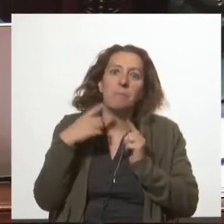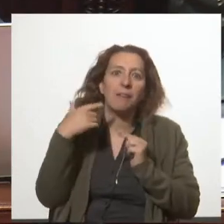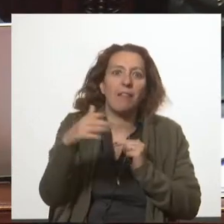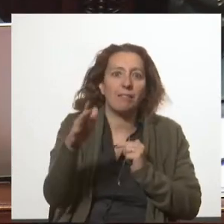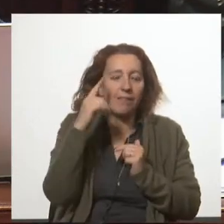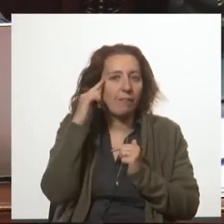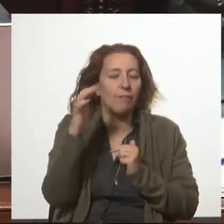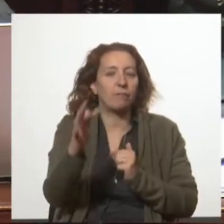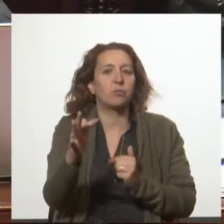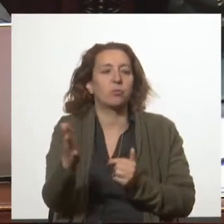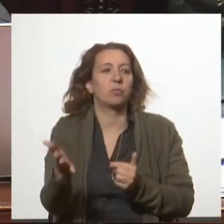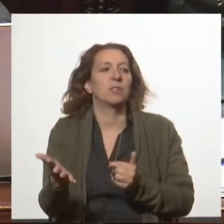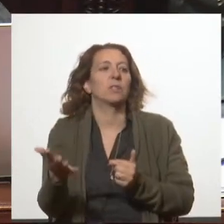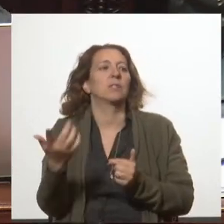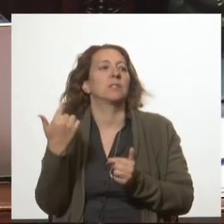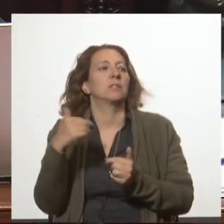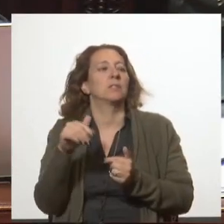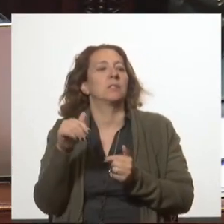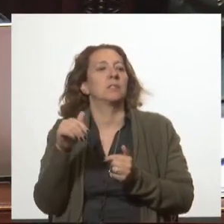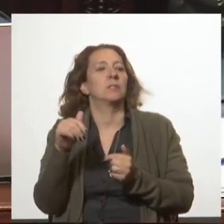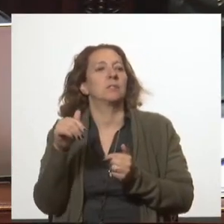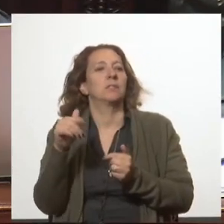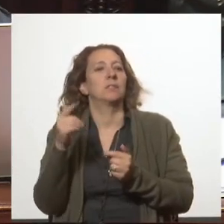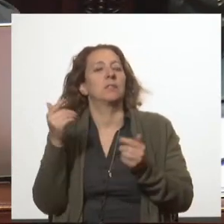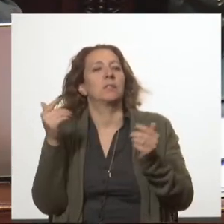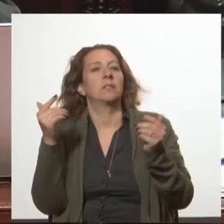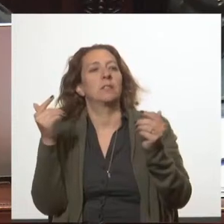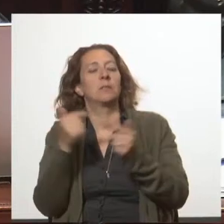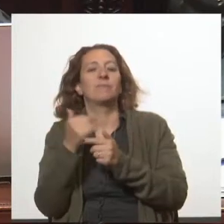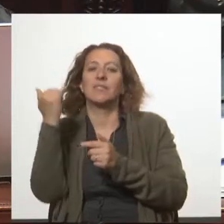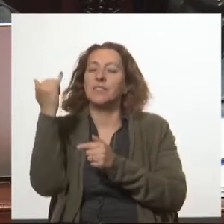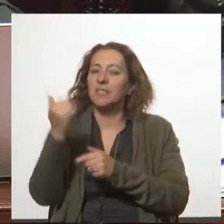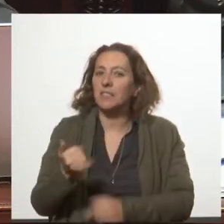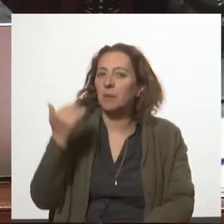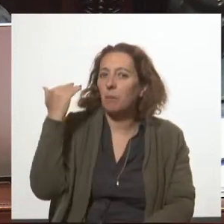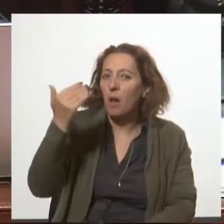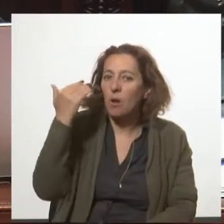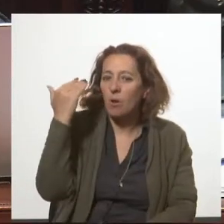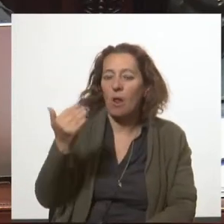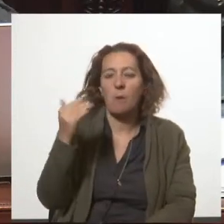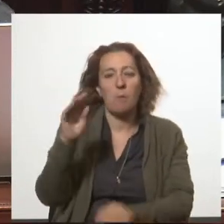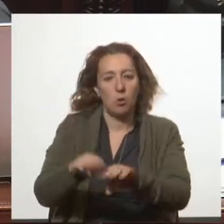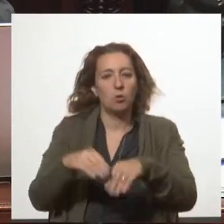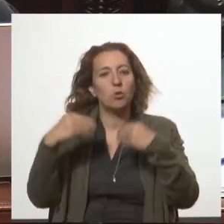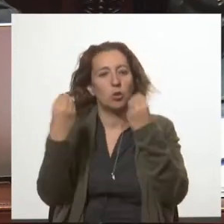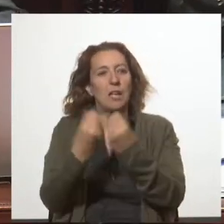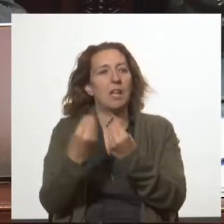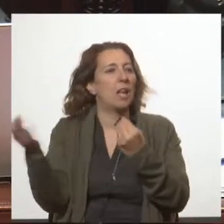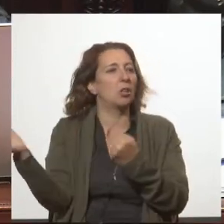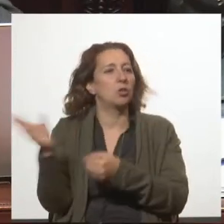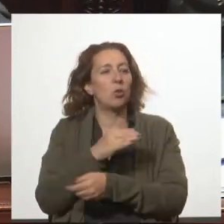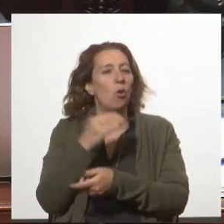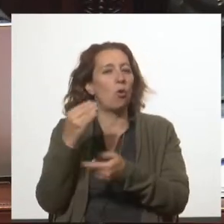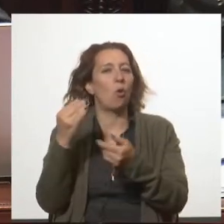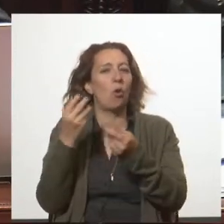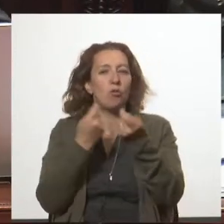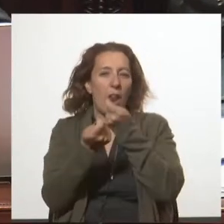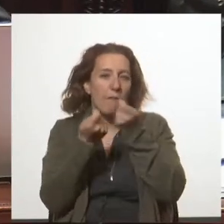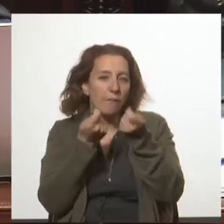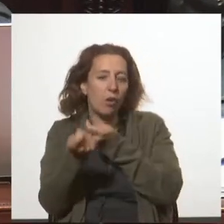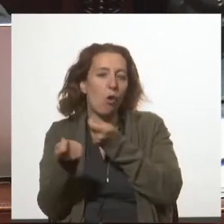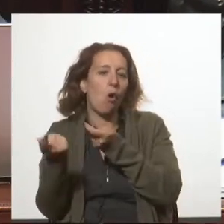de la generación de tráfico este silo valorizar amos en su totalidad como que si todo ese tráfico se hubiera pagado